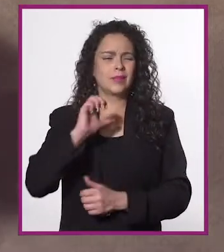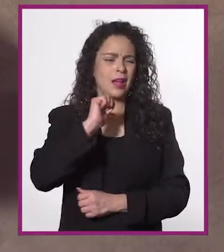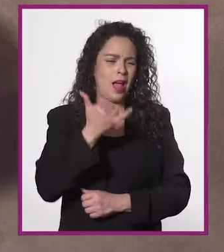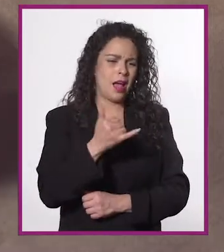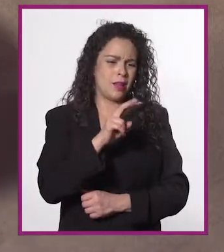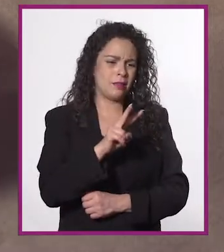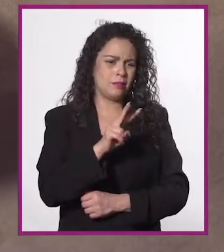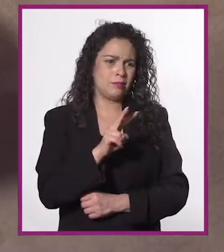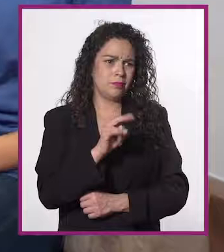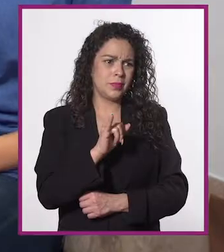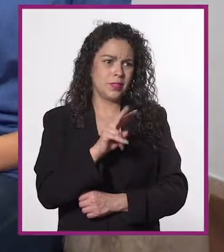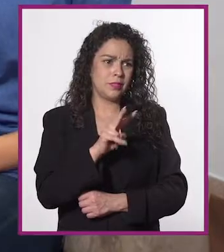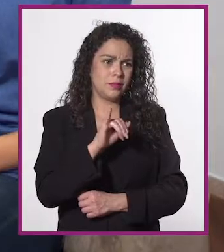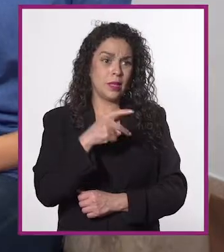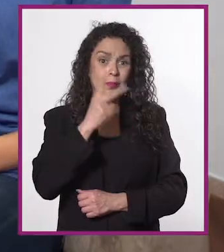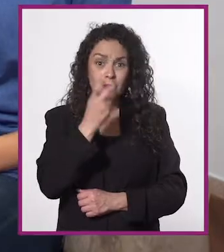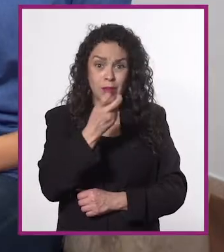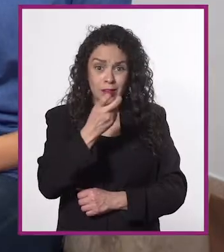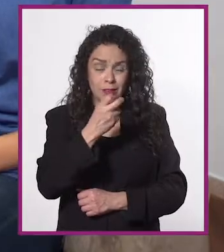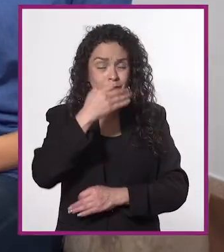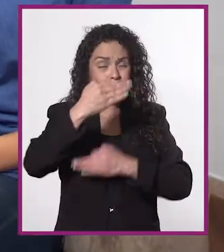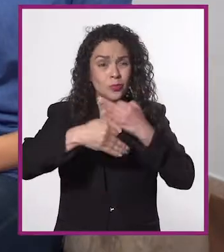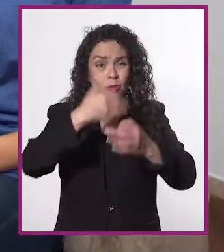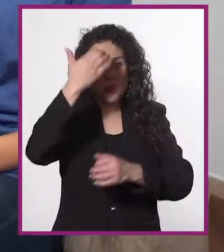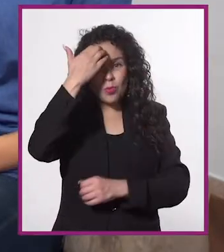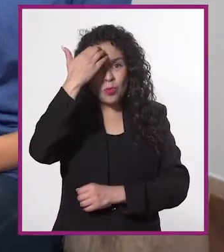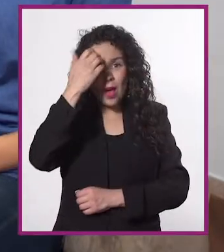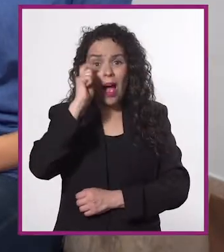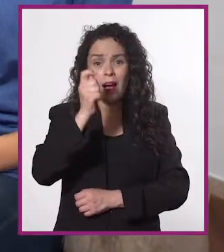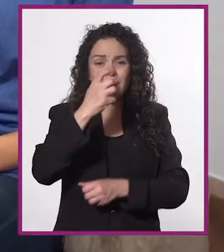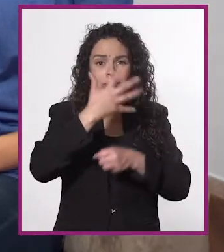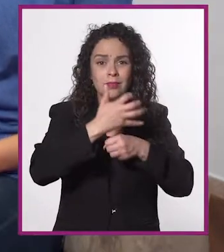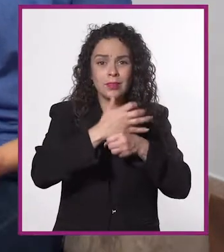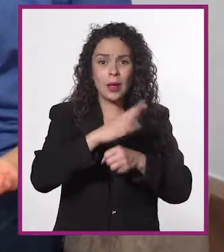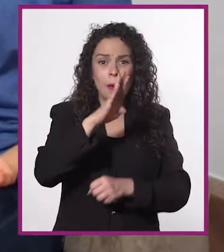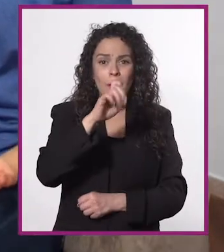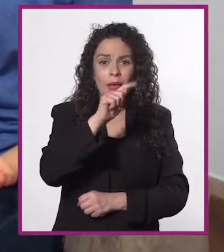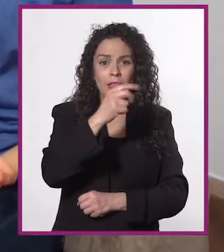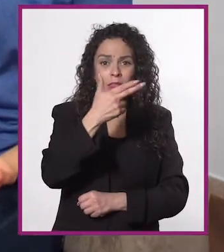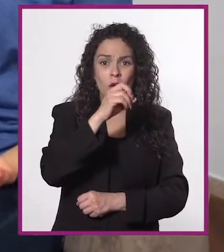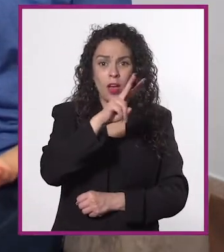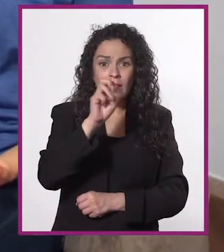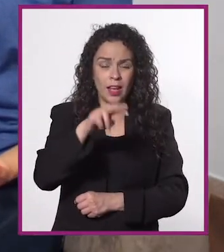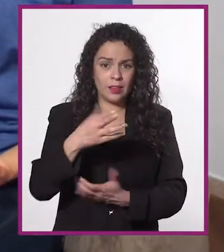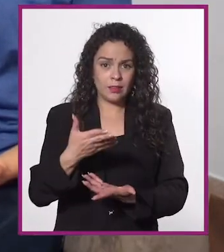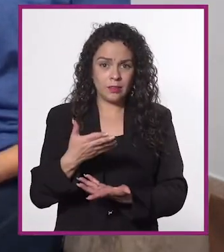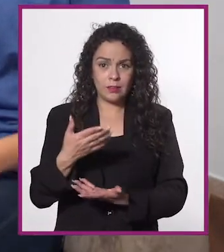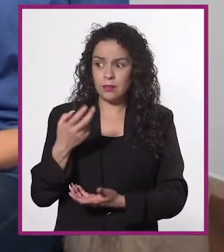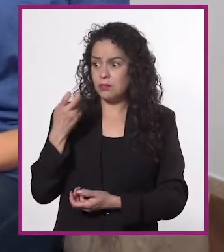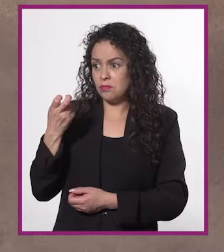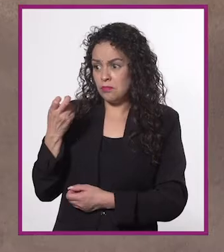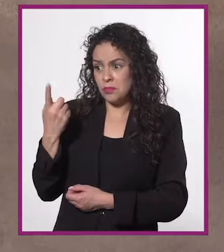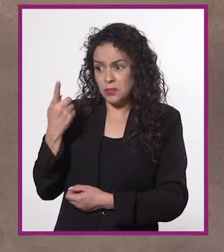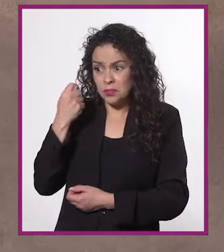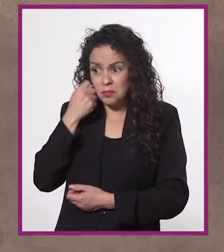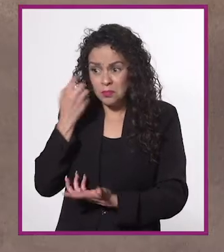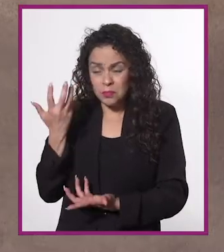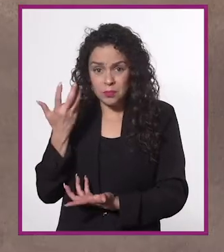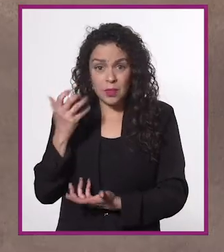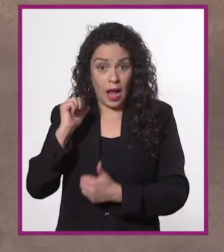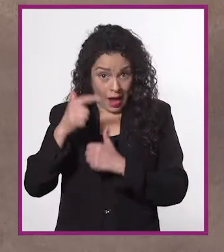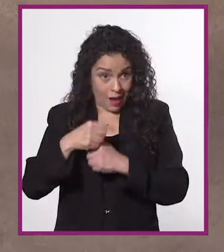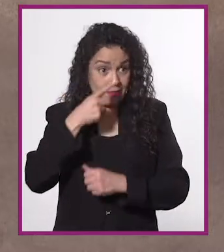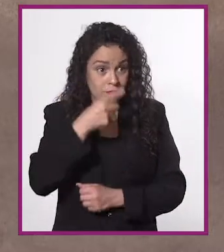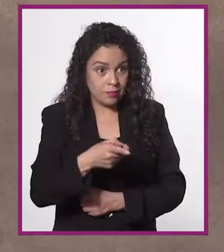¡Ay, Vivi! Pero si la quinta de Beethoven todos la conocen. ¿Y eso qué? Te dice algo, ¿no? Sí,